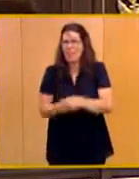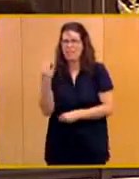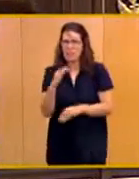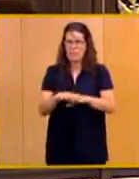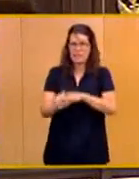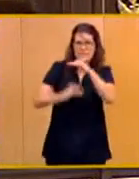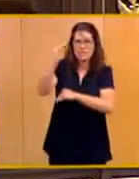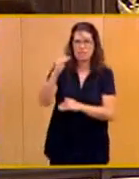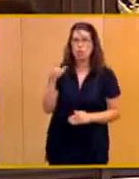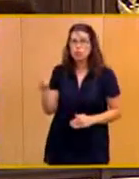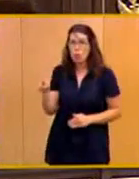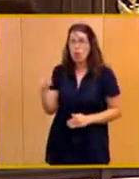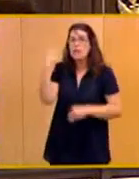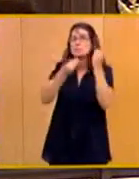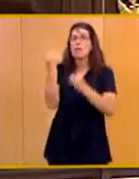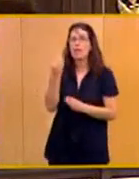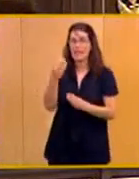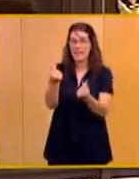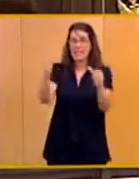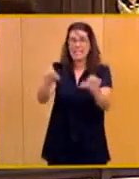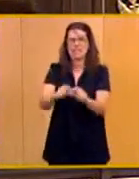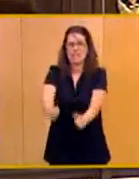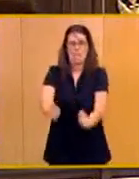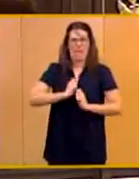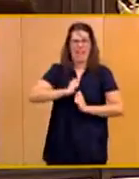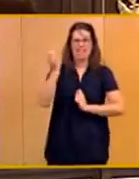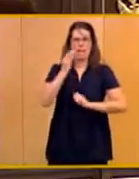la crisis por usted y por sus objetivos políticos.